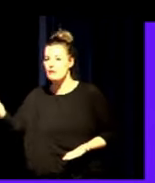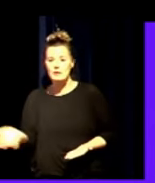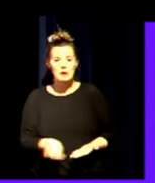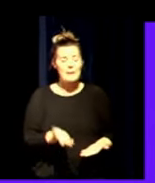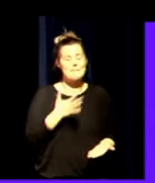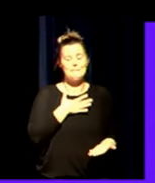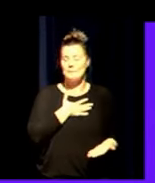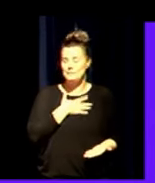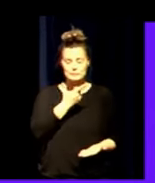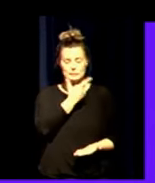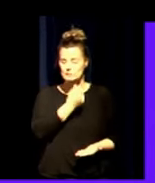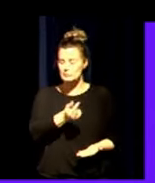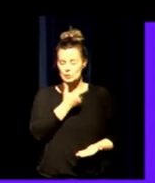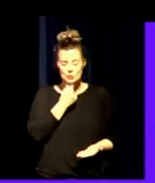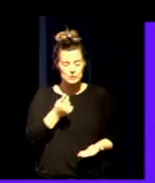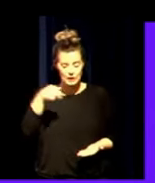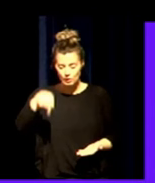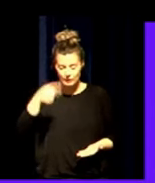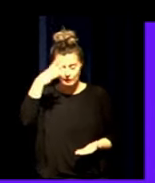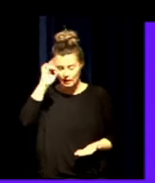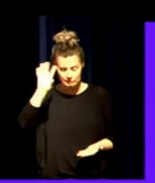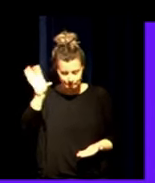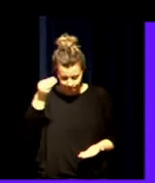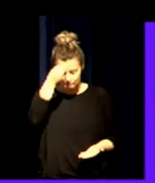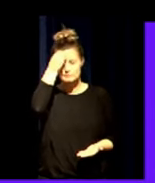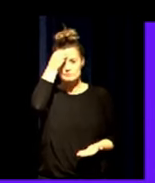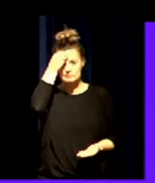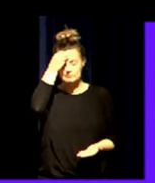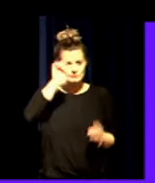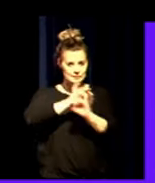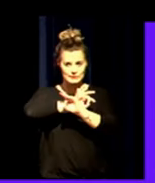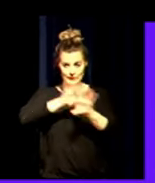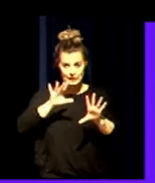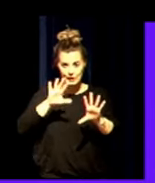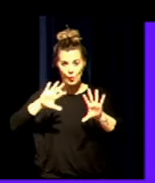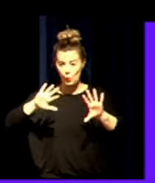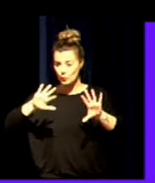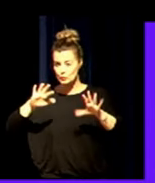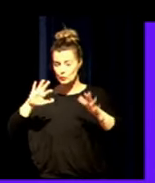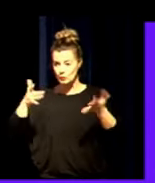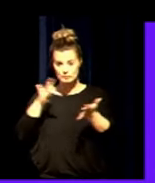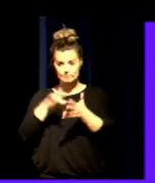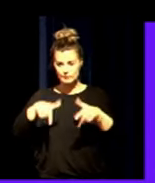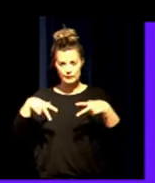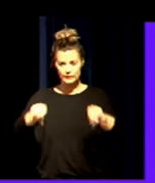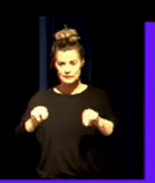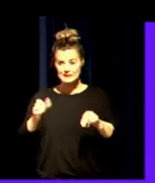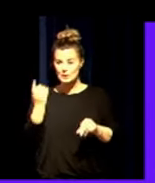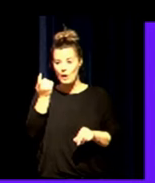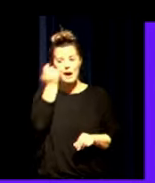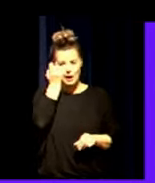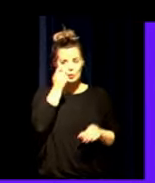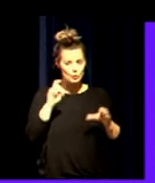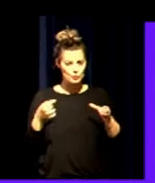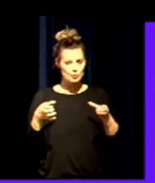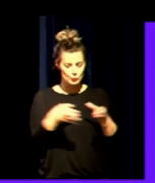me gustaría que nos lleváramos hoy de aquí, es esta idea de que nuestro alumnado es capaz de